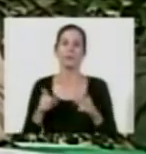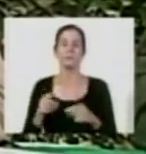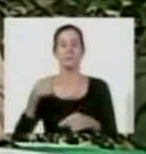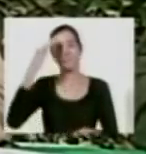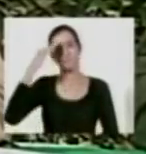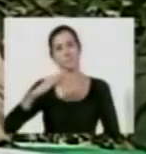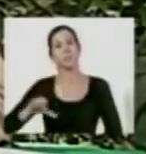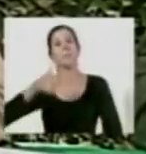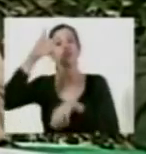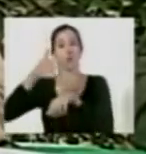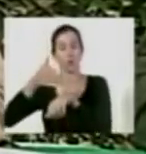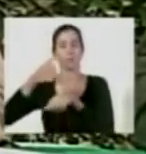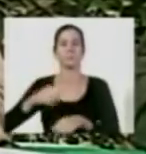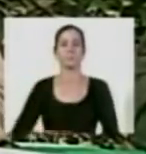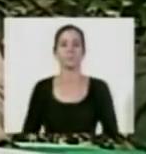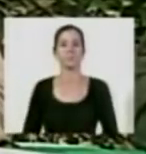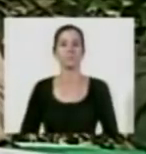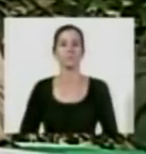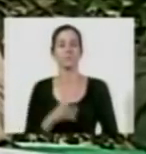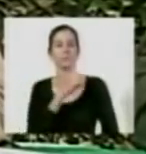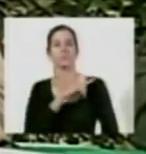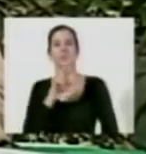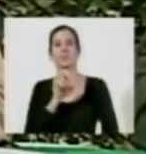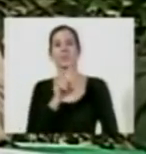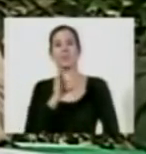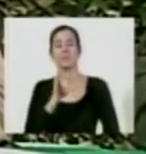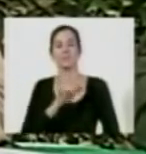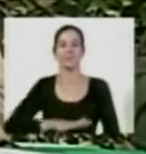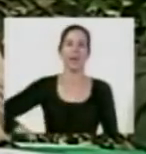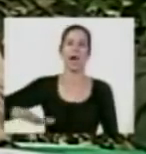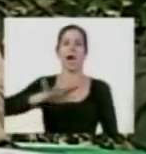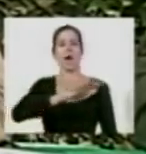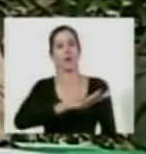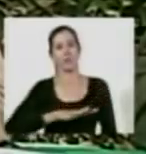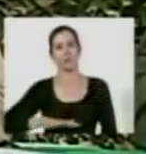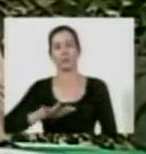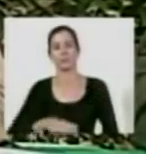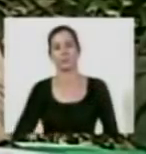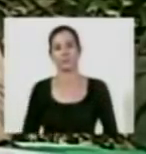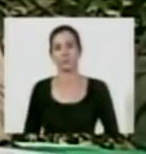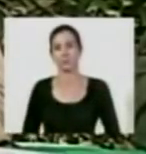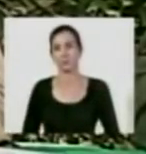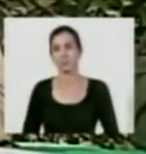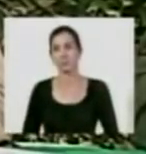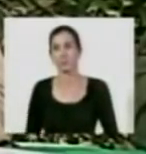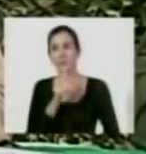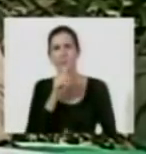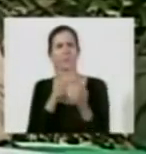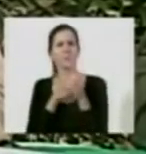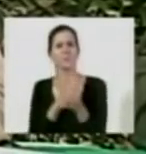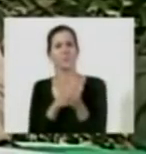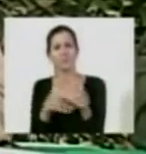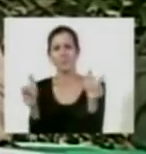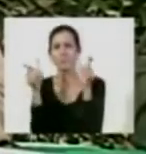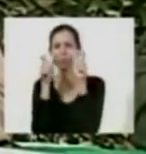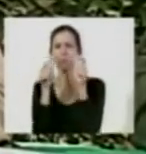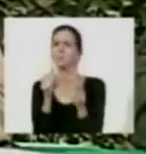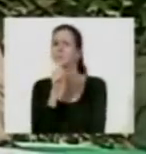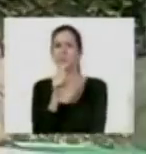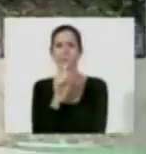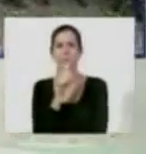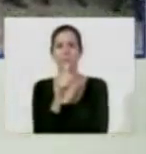Hidalgo Terán, comandante de la Red y de los Llanos. Y bajo la conducción, supervisión directa,